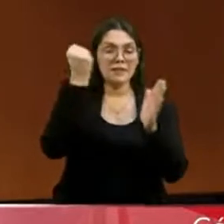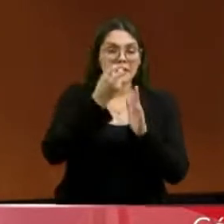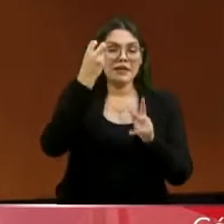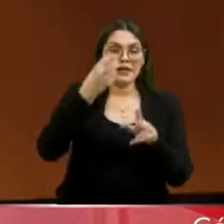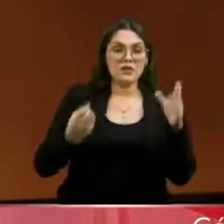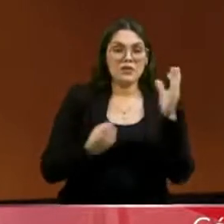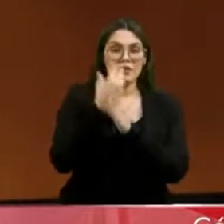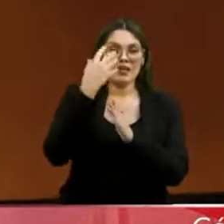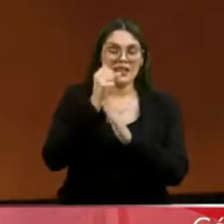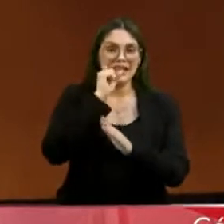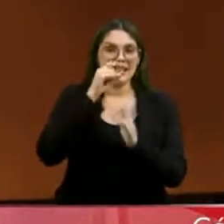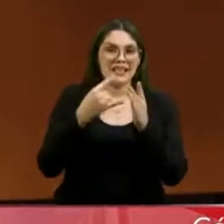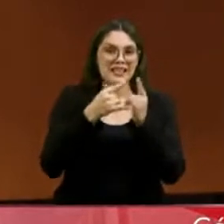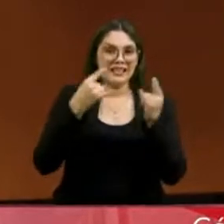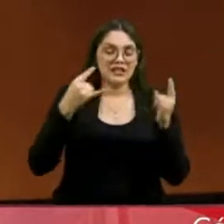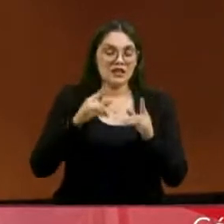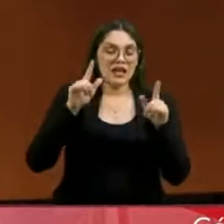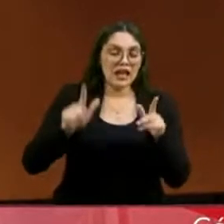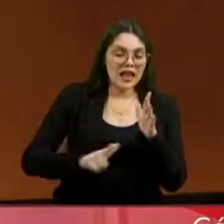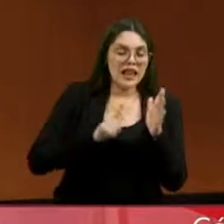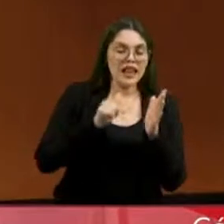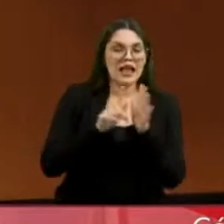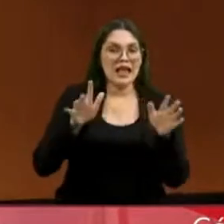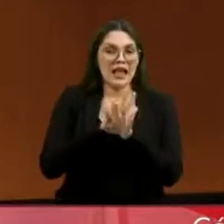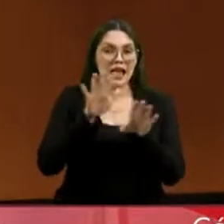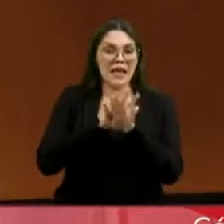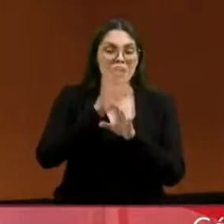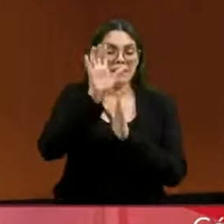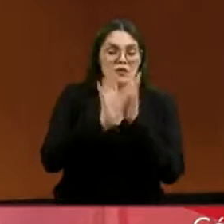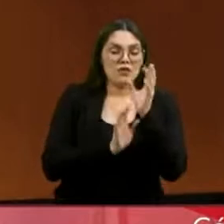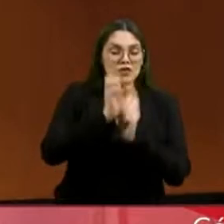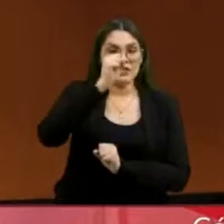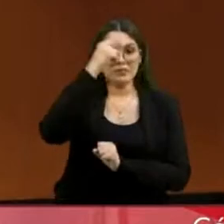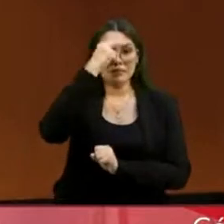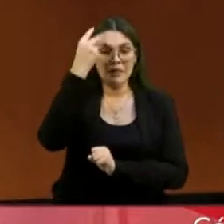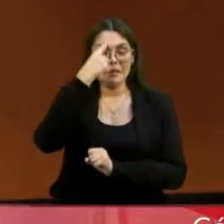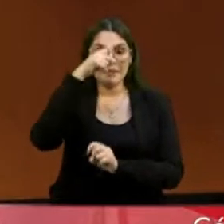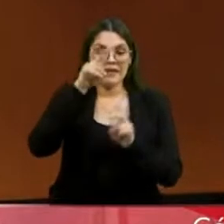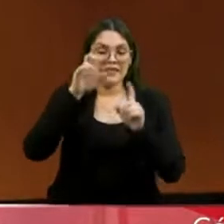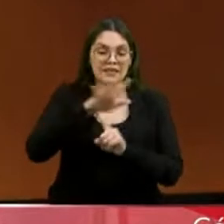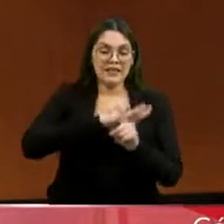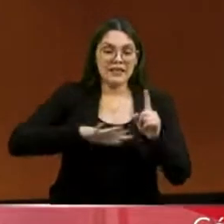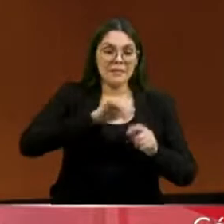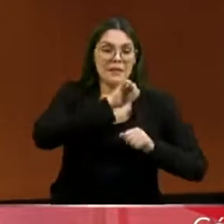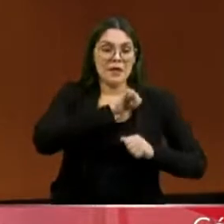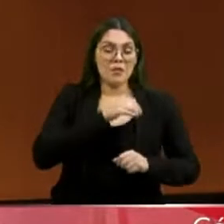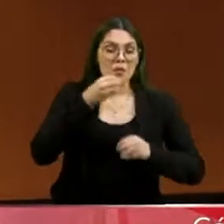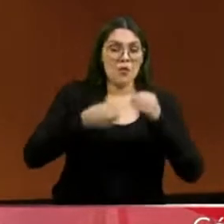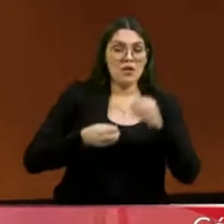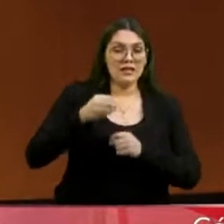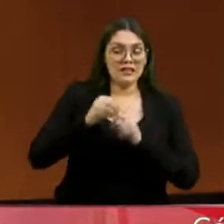votos esta histórica reforma constitucional al Poder Judicial.